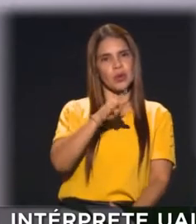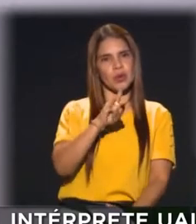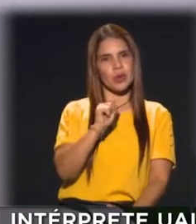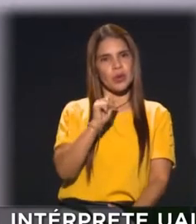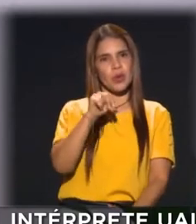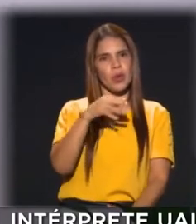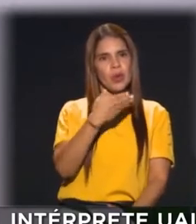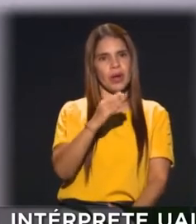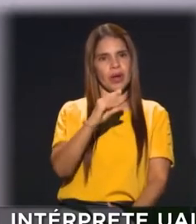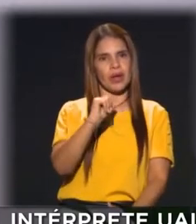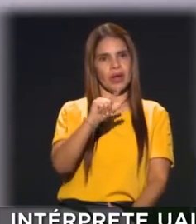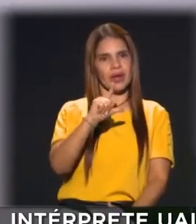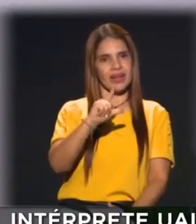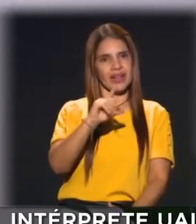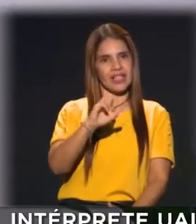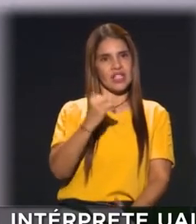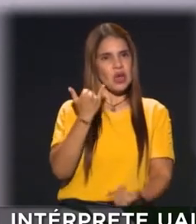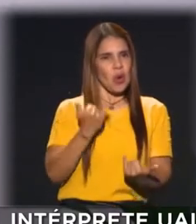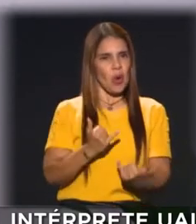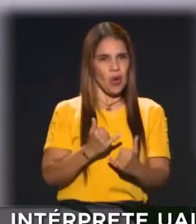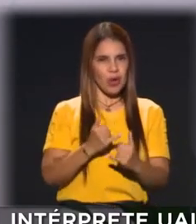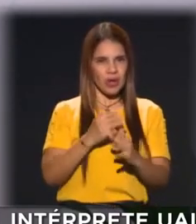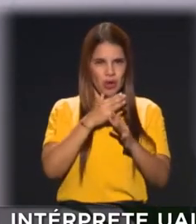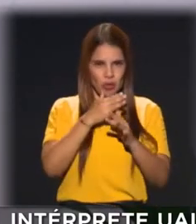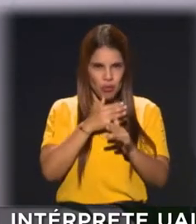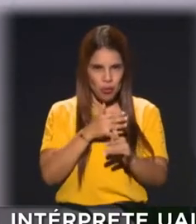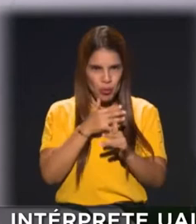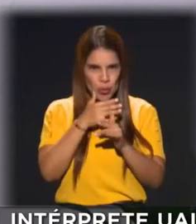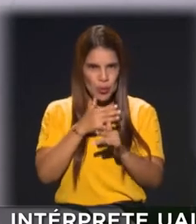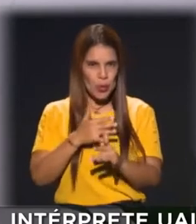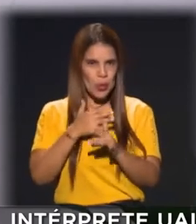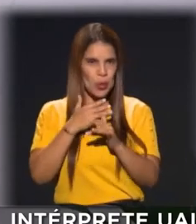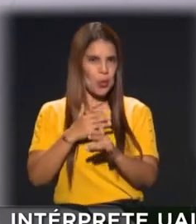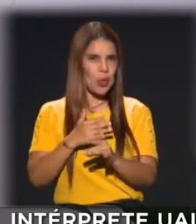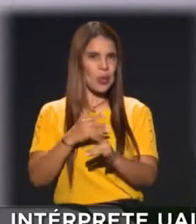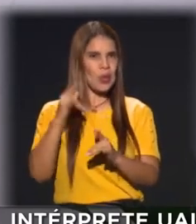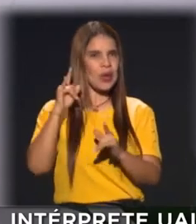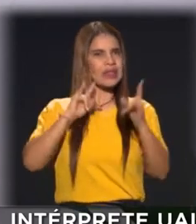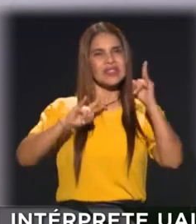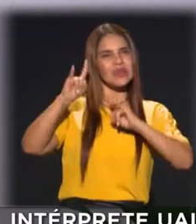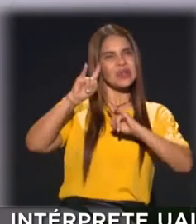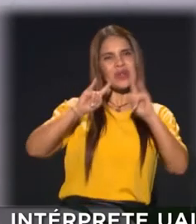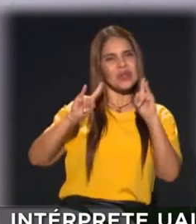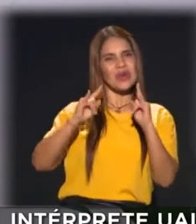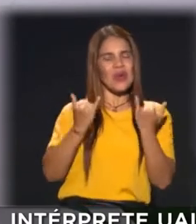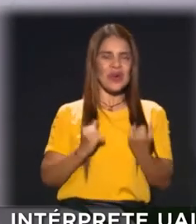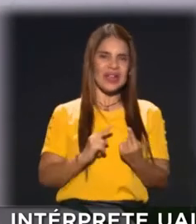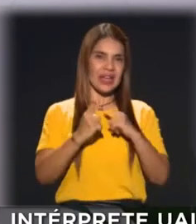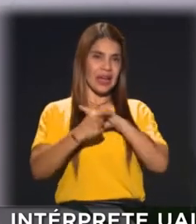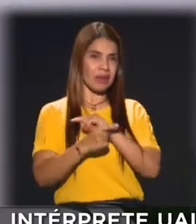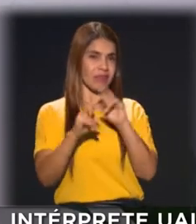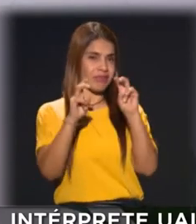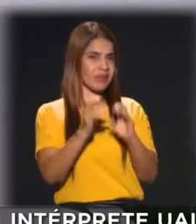variación, hoy no nos van a ver experimentando sonidos, ¿cierto? El sonido está en todas partes, como dice el profesor Juan Calle, sino que vamos a tratar un tema